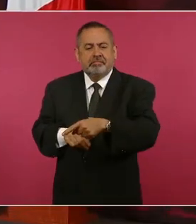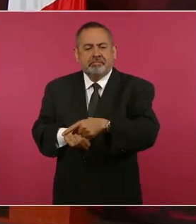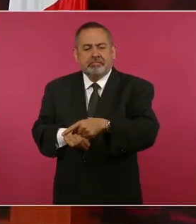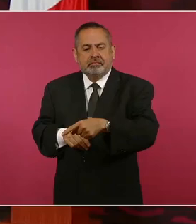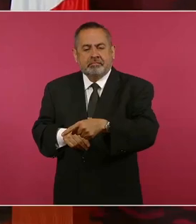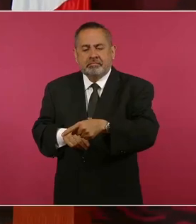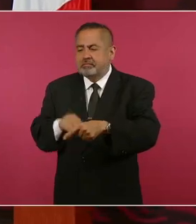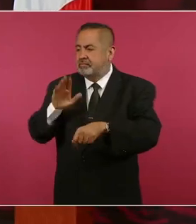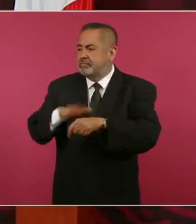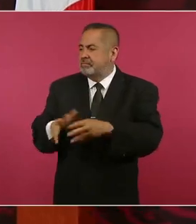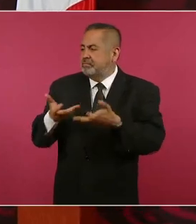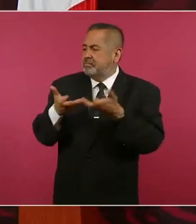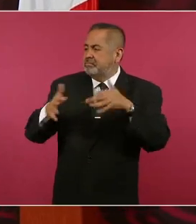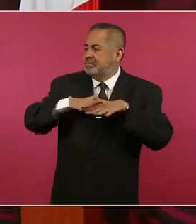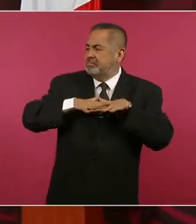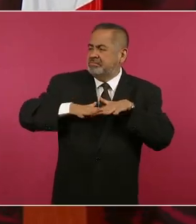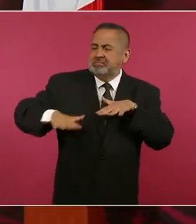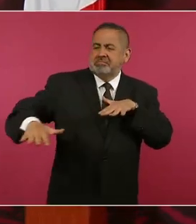superficie,